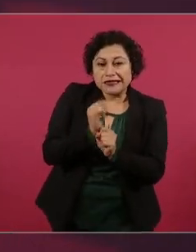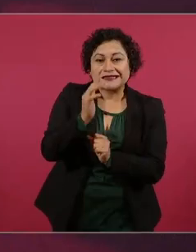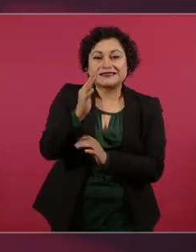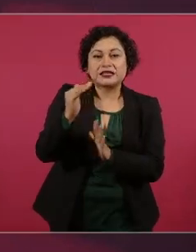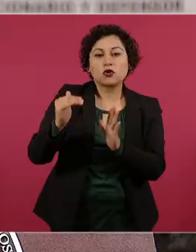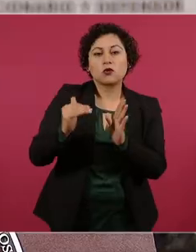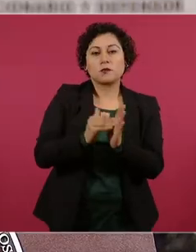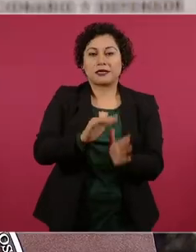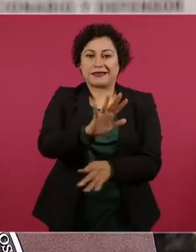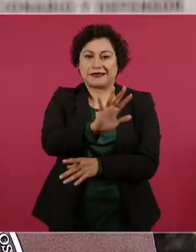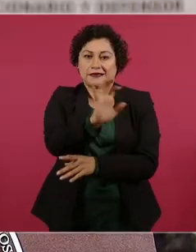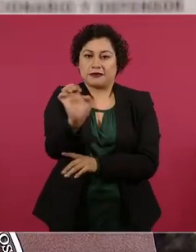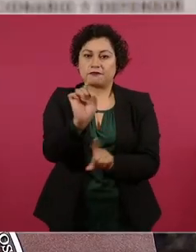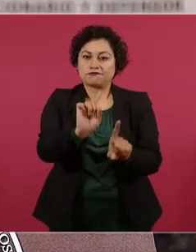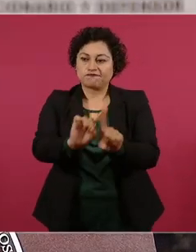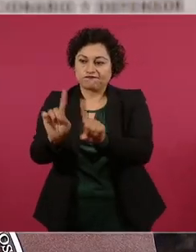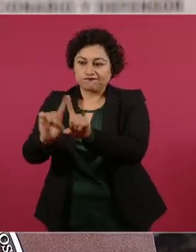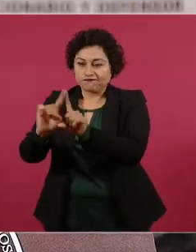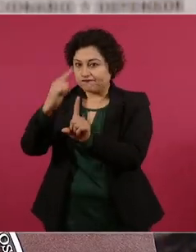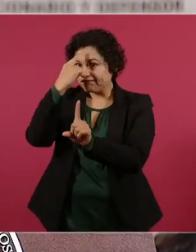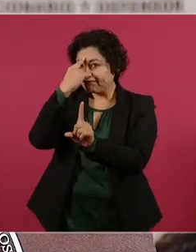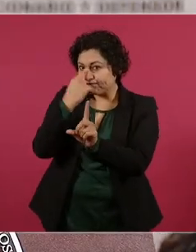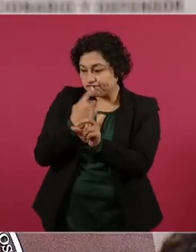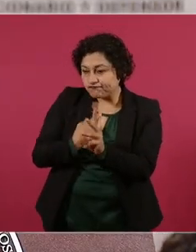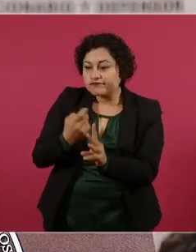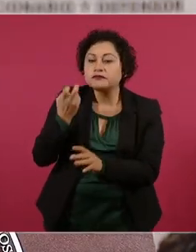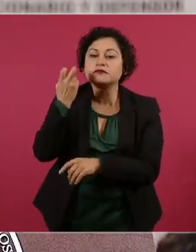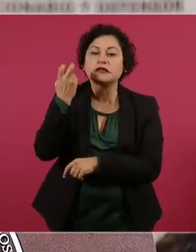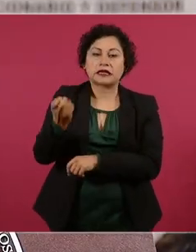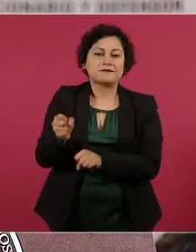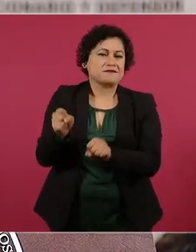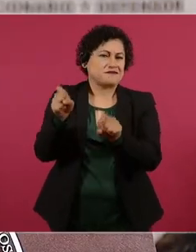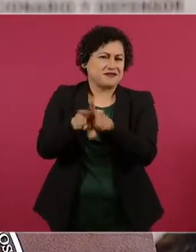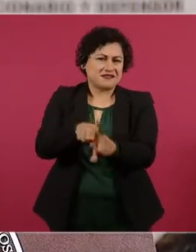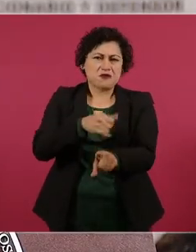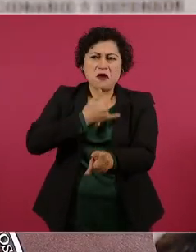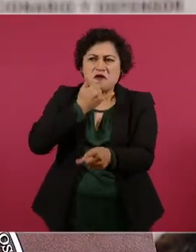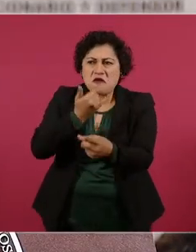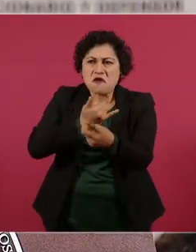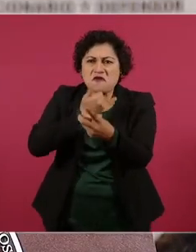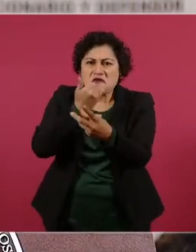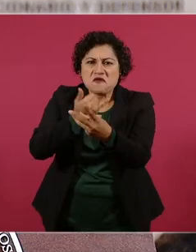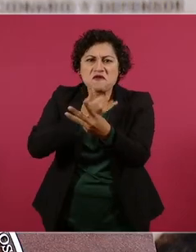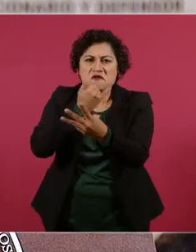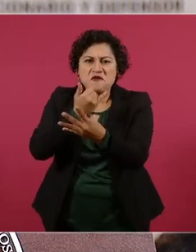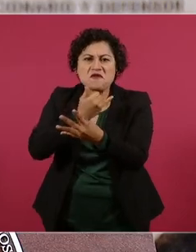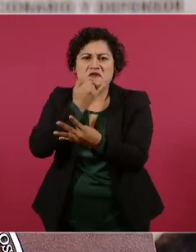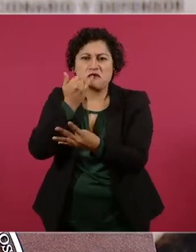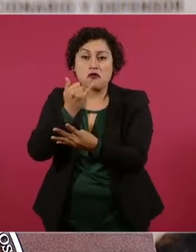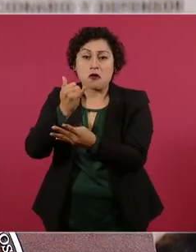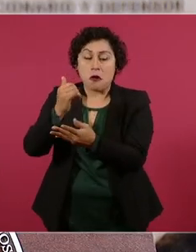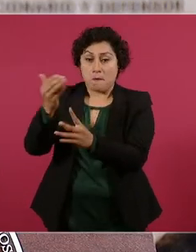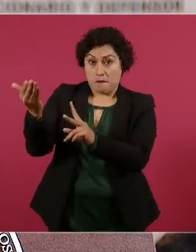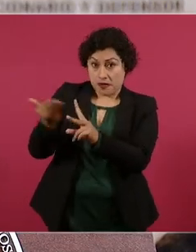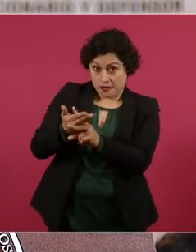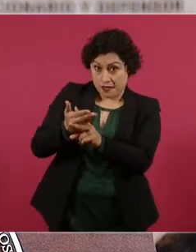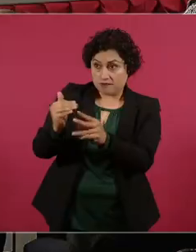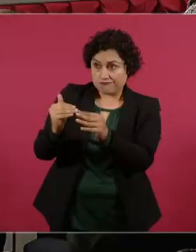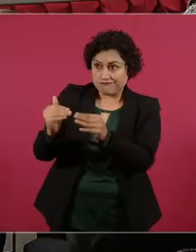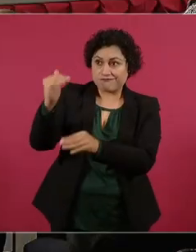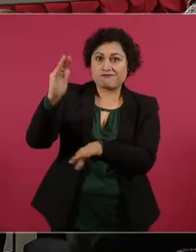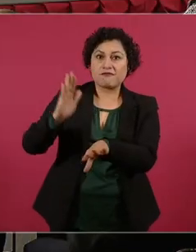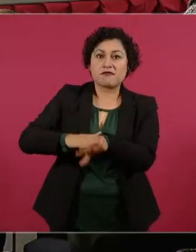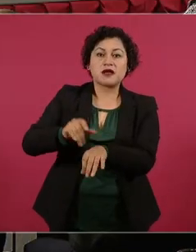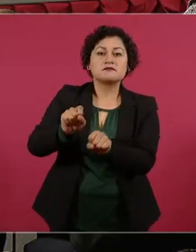como estamos sabiendo, en un par de horas, más de la mitad se publicaron en Argentina, en